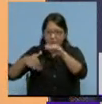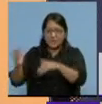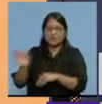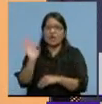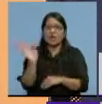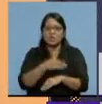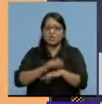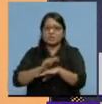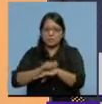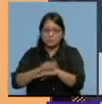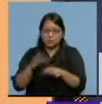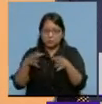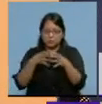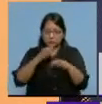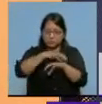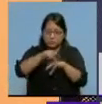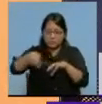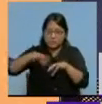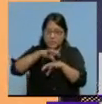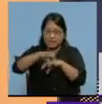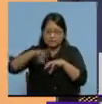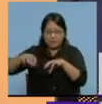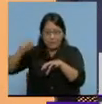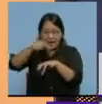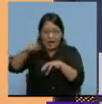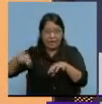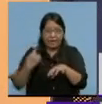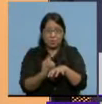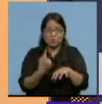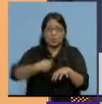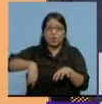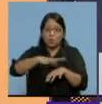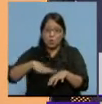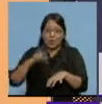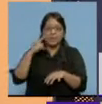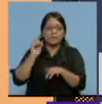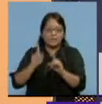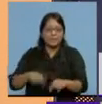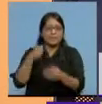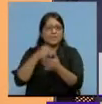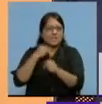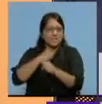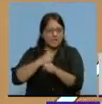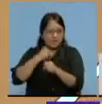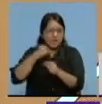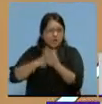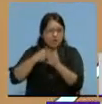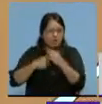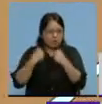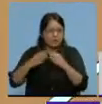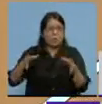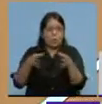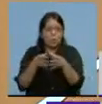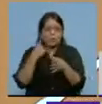localidades, en las regiones educativas que tiene el sistema, y estamos trabajando fundamentalmente en forma coordinada con los municipios para que